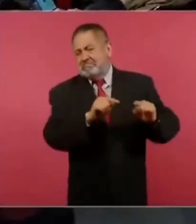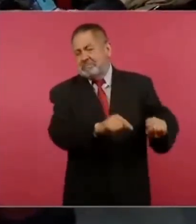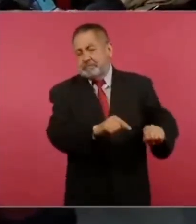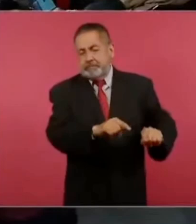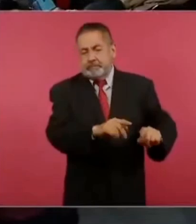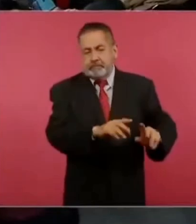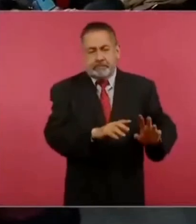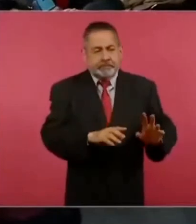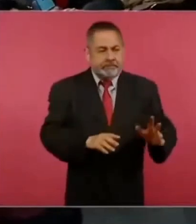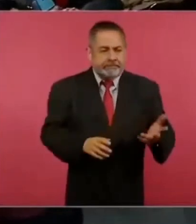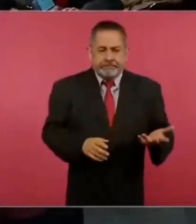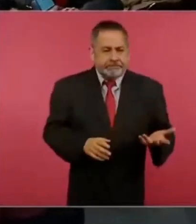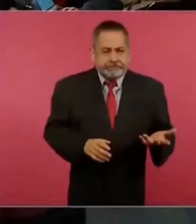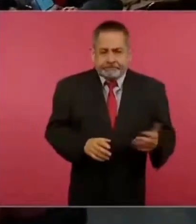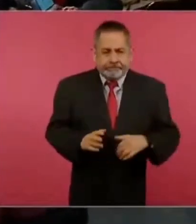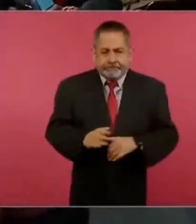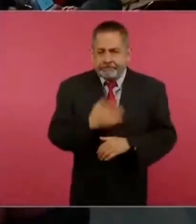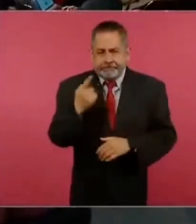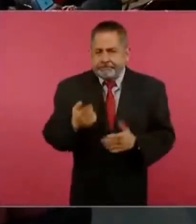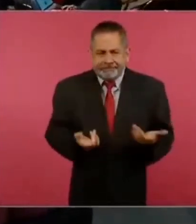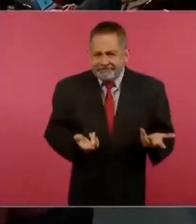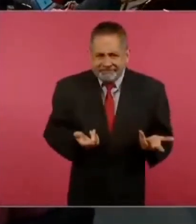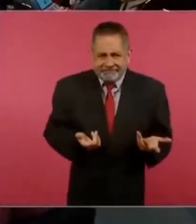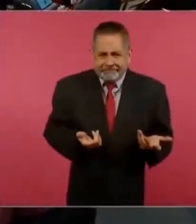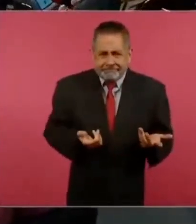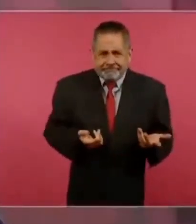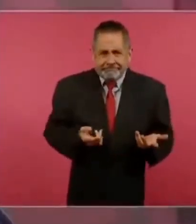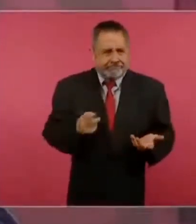Porque lo que les importaba